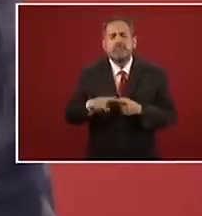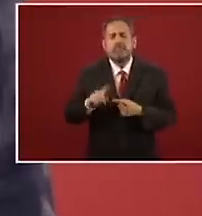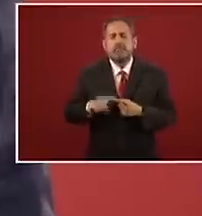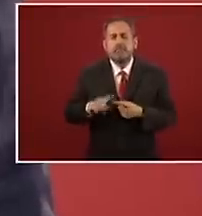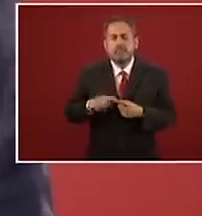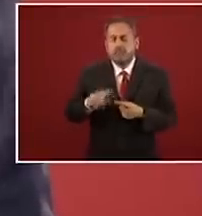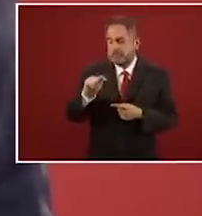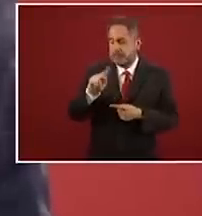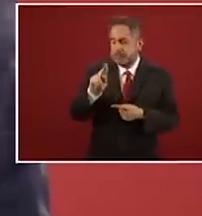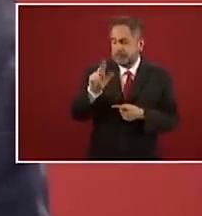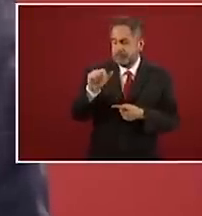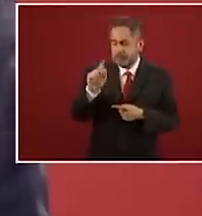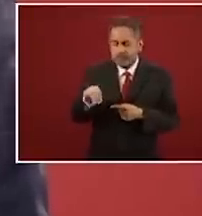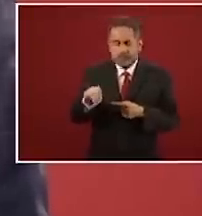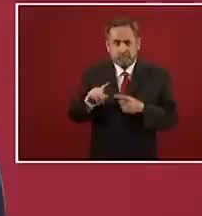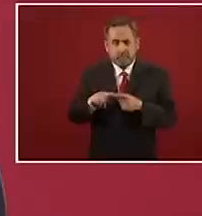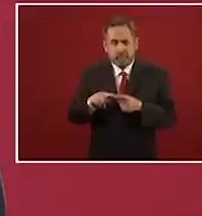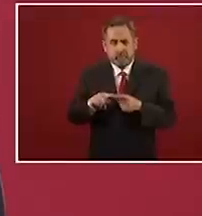Tulum,